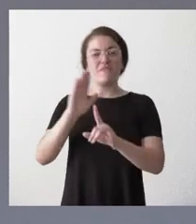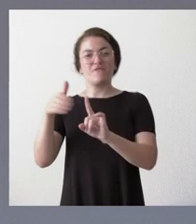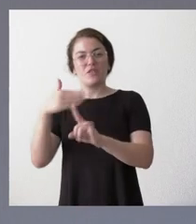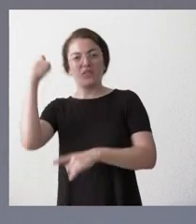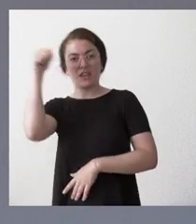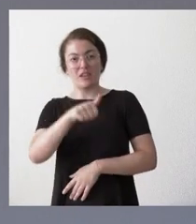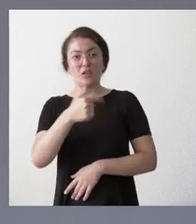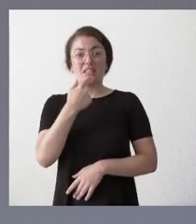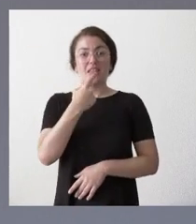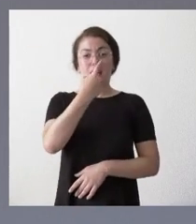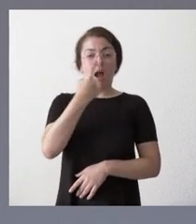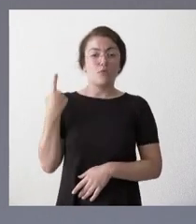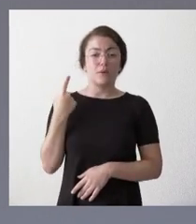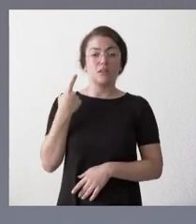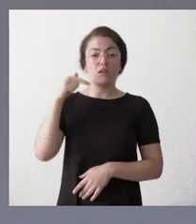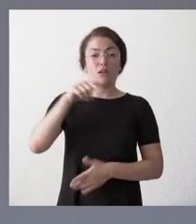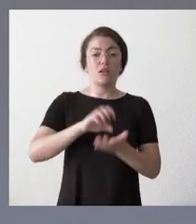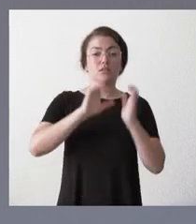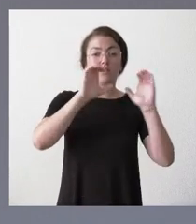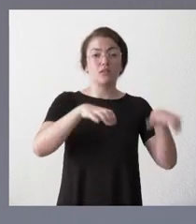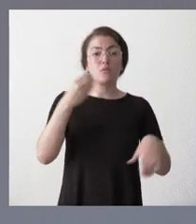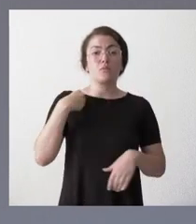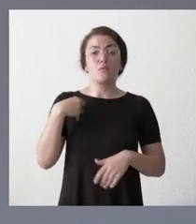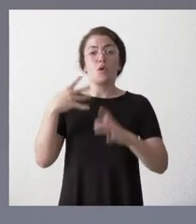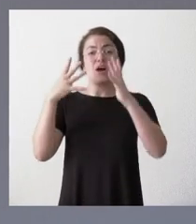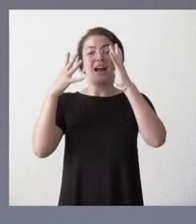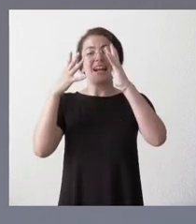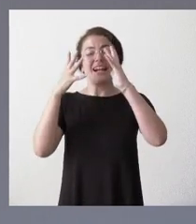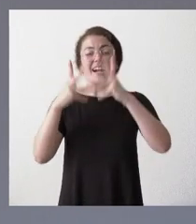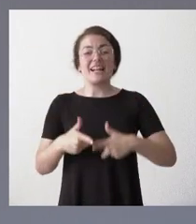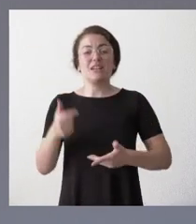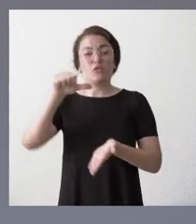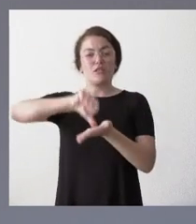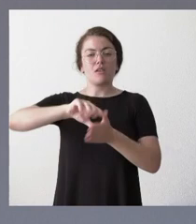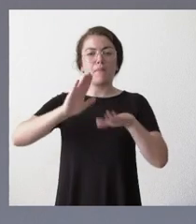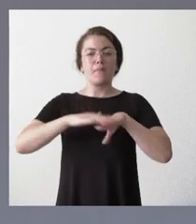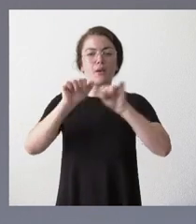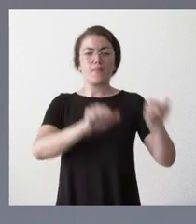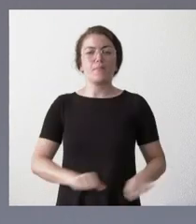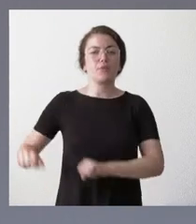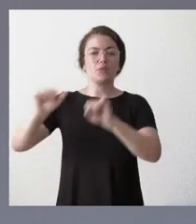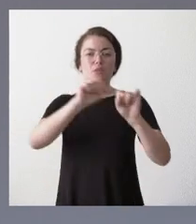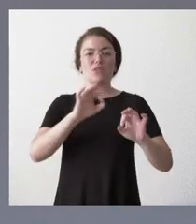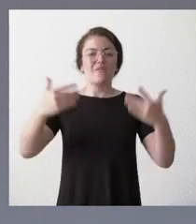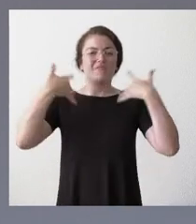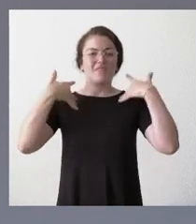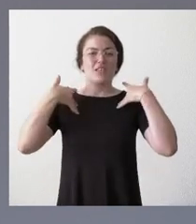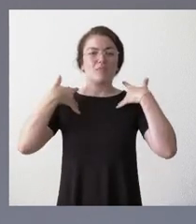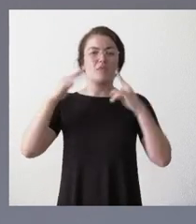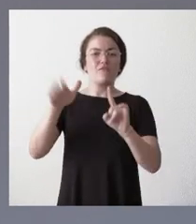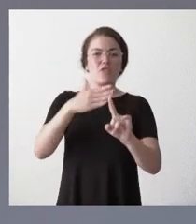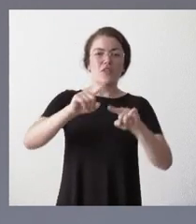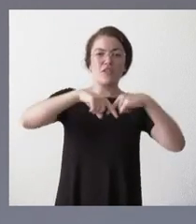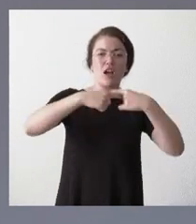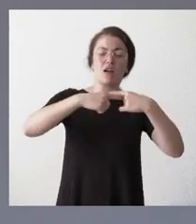en Castilla y León se inscribieron en el Registro Central para la Protección de las Víctimas de Violencia Doméstica y de Violencia de Género